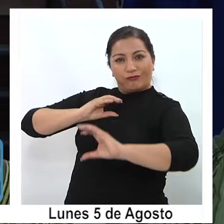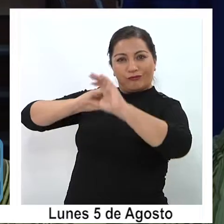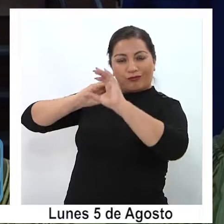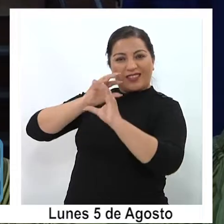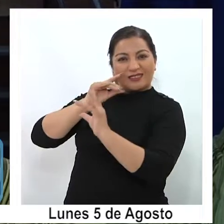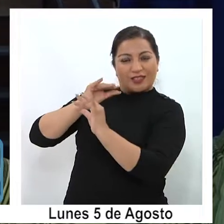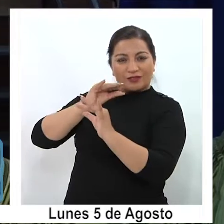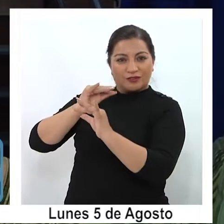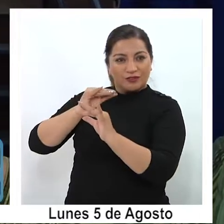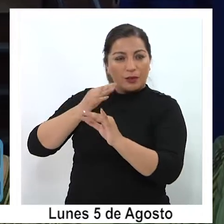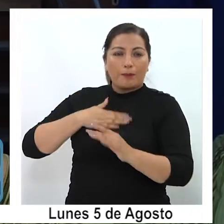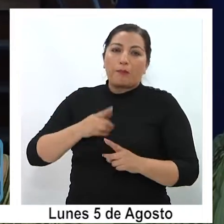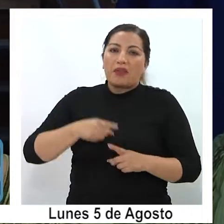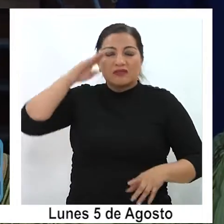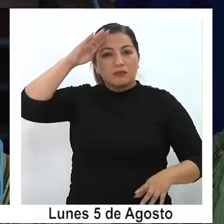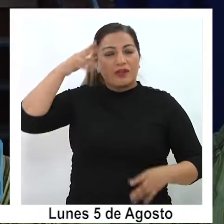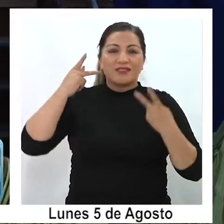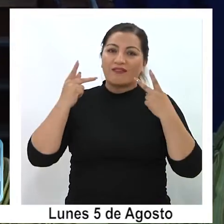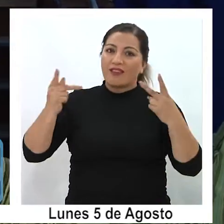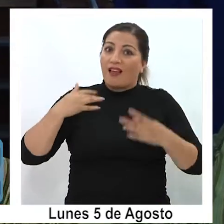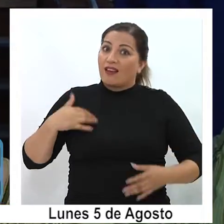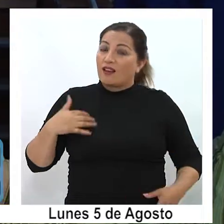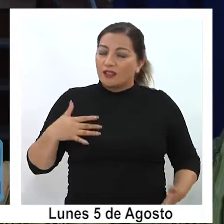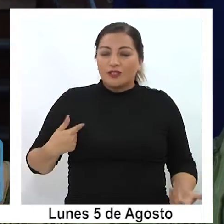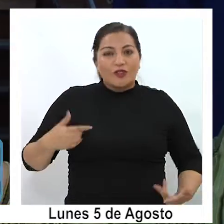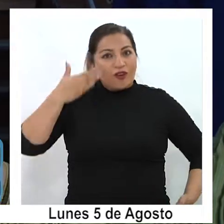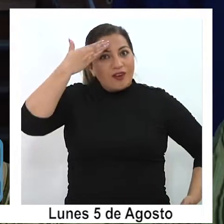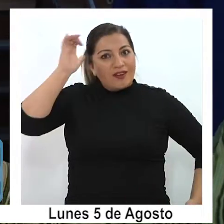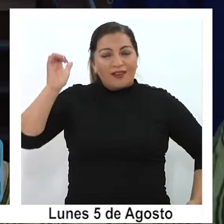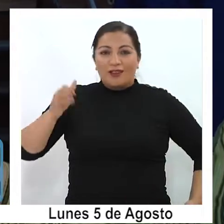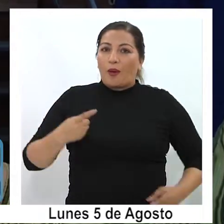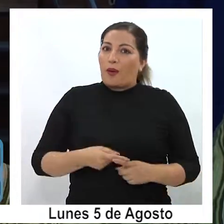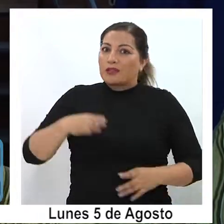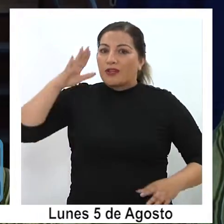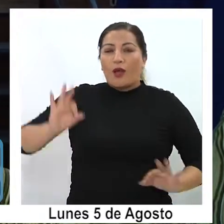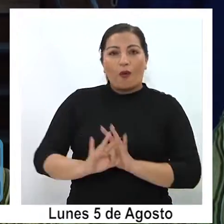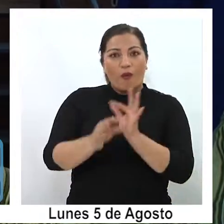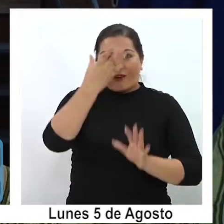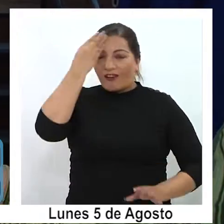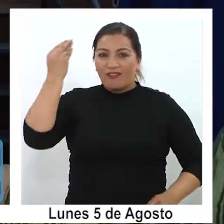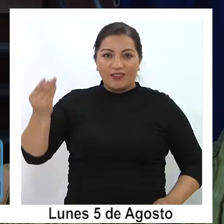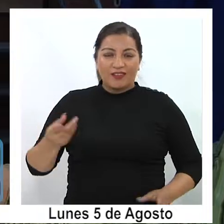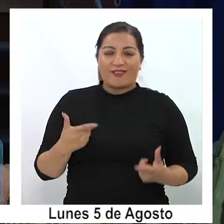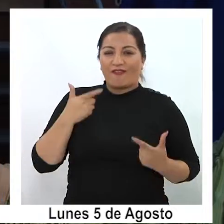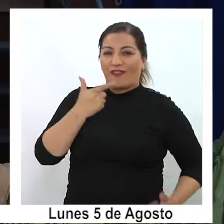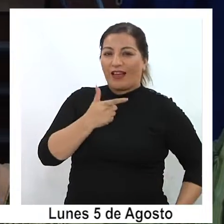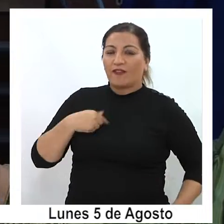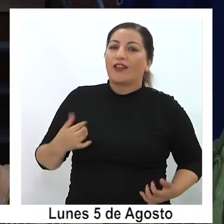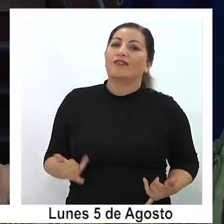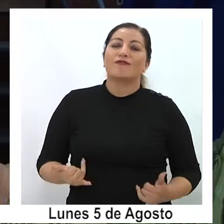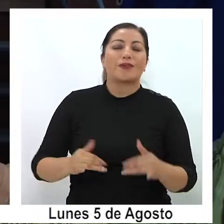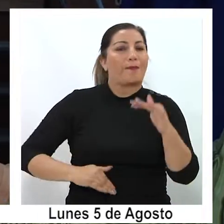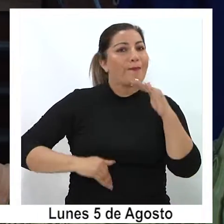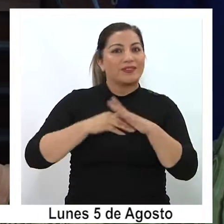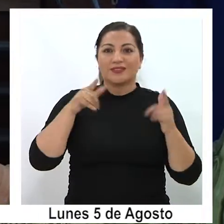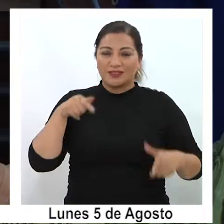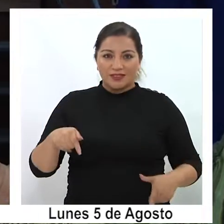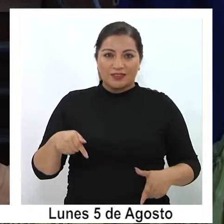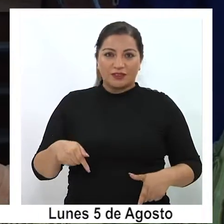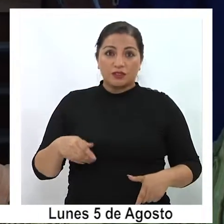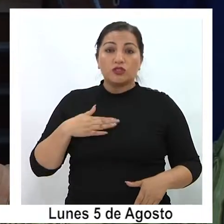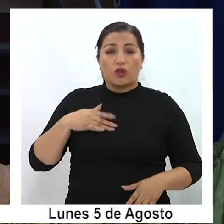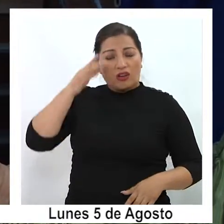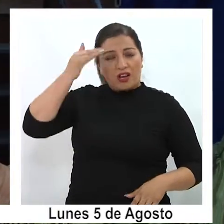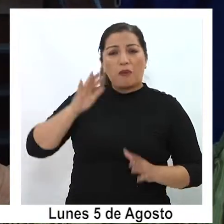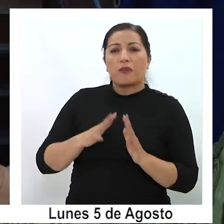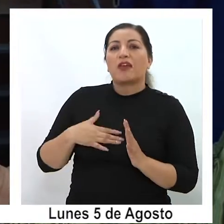alto. Mi experiencia de viajar a Argentina yo creo que va a ser una experiencia inolvidable, va a ser súper bacán, la voy a disfrutar al máximo. Y yo creo que